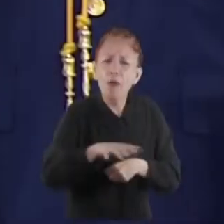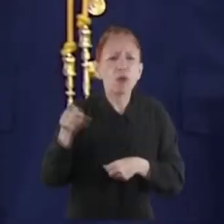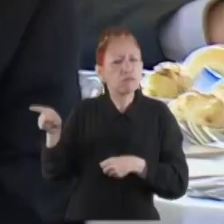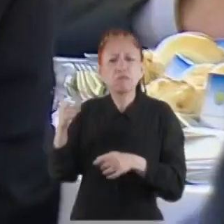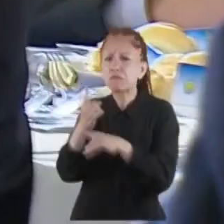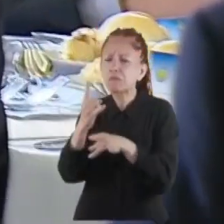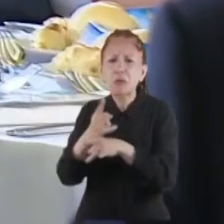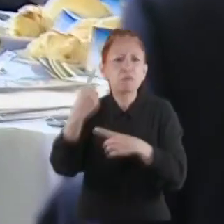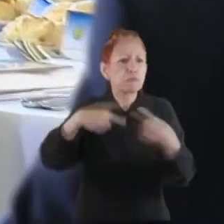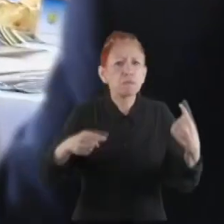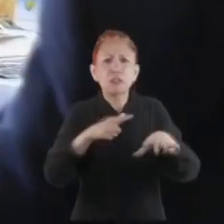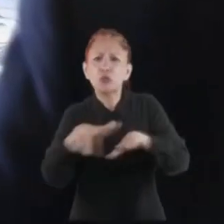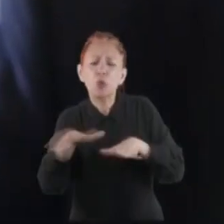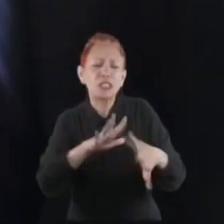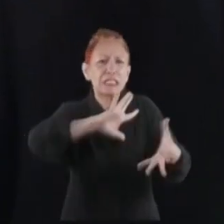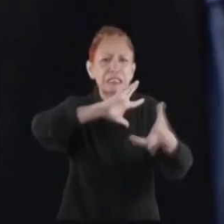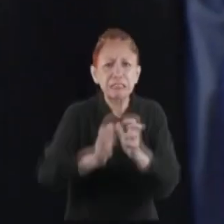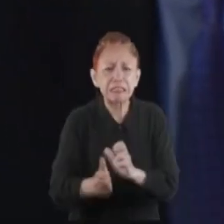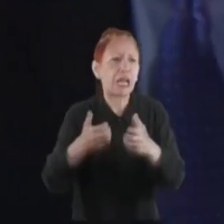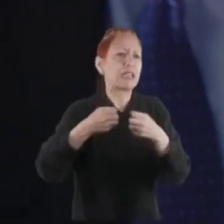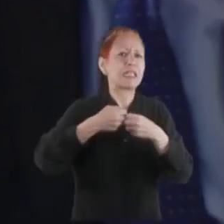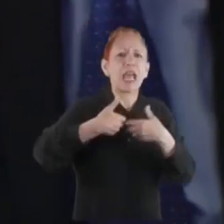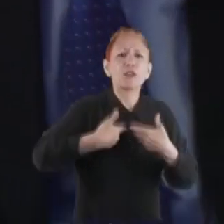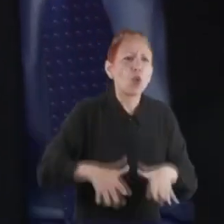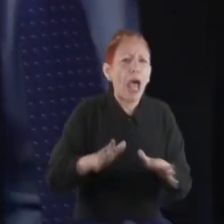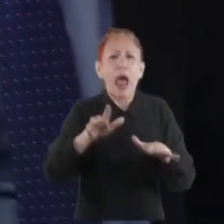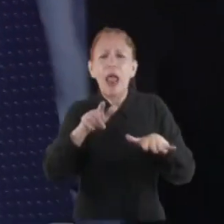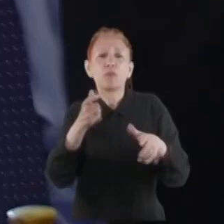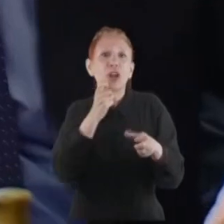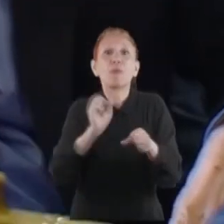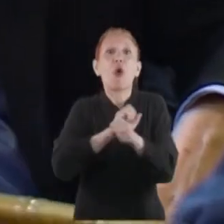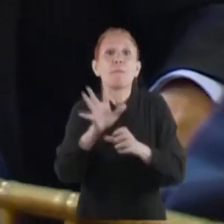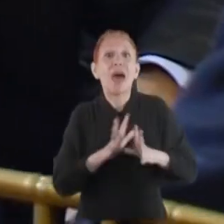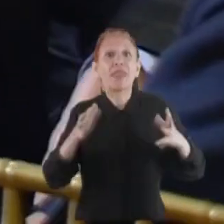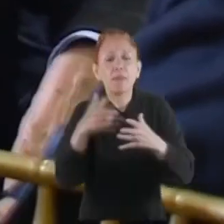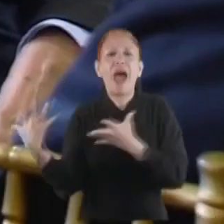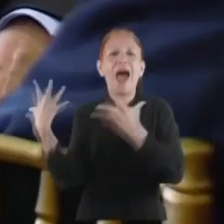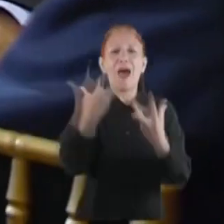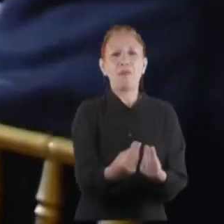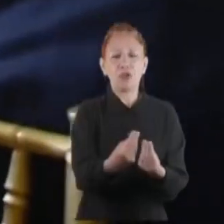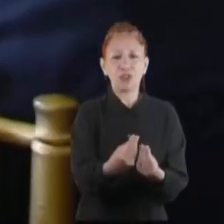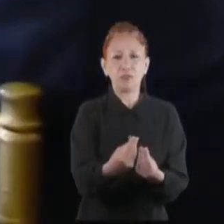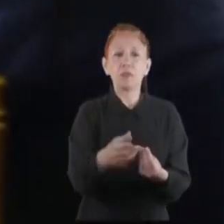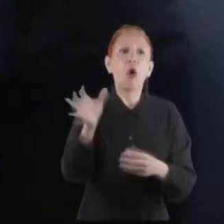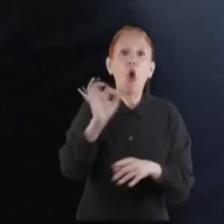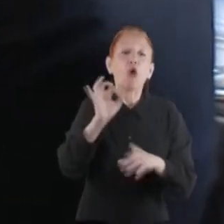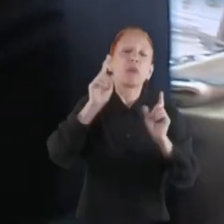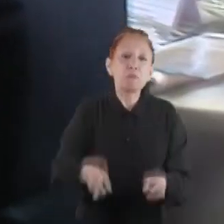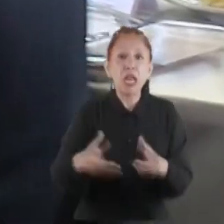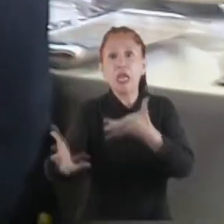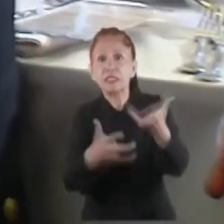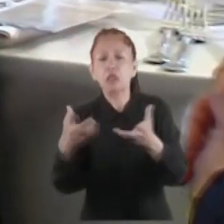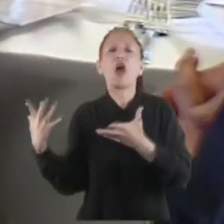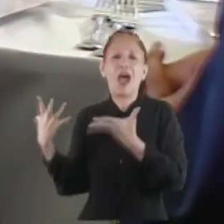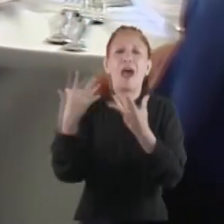de catástrofes naturales, como lo han demostrado durante la pandemia de COVID-19, los incendios y las